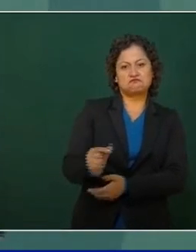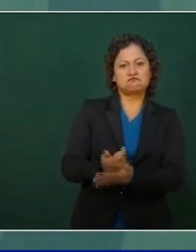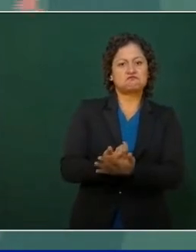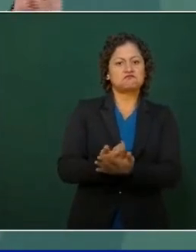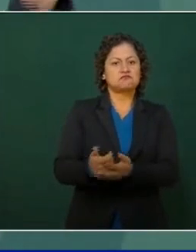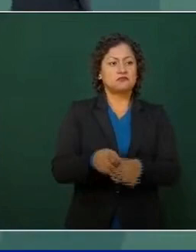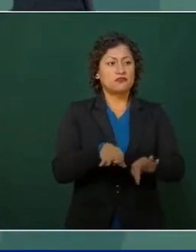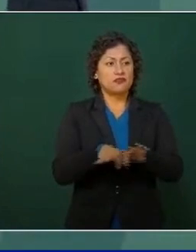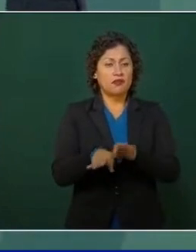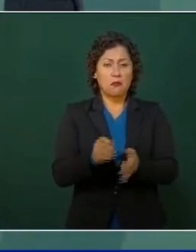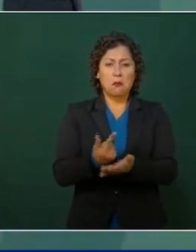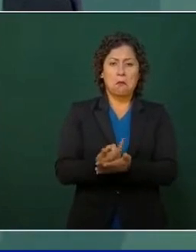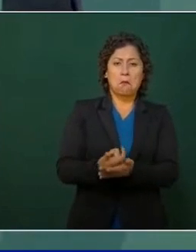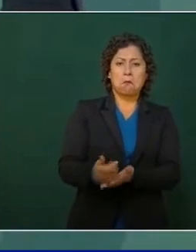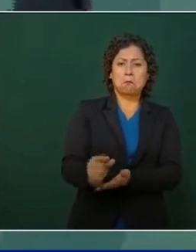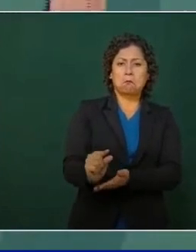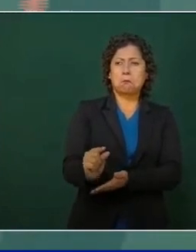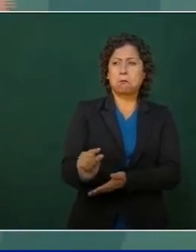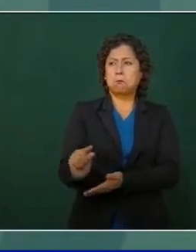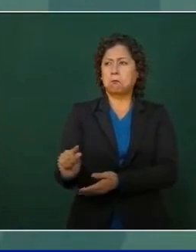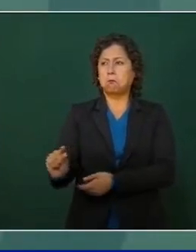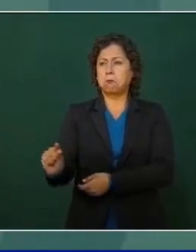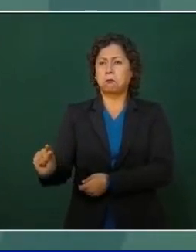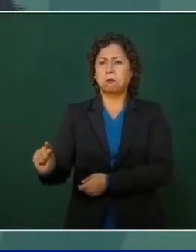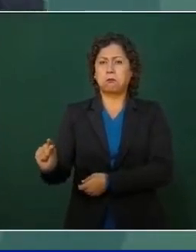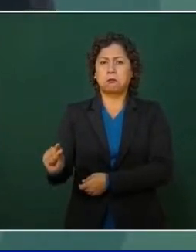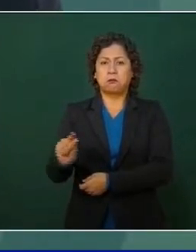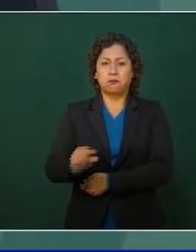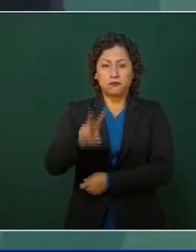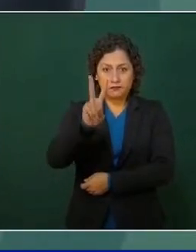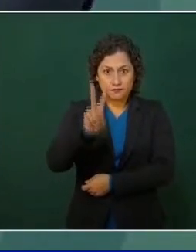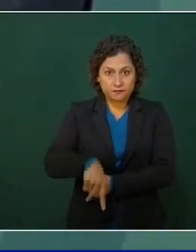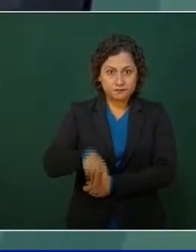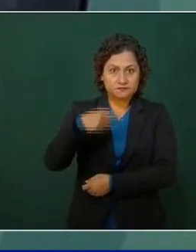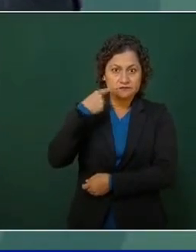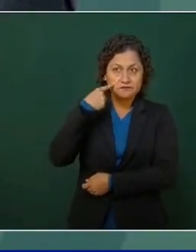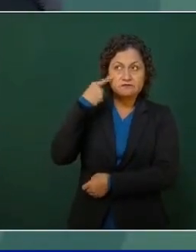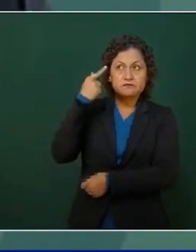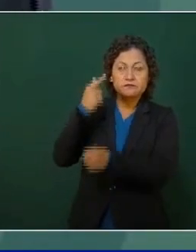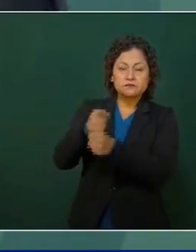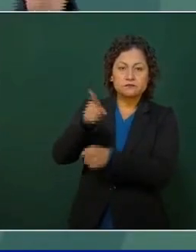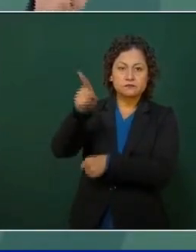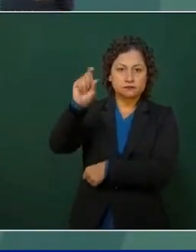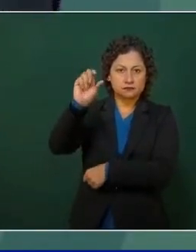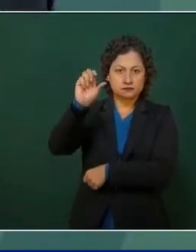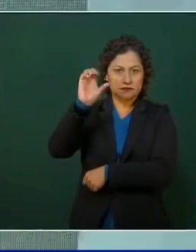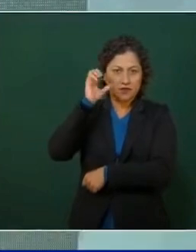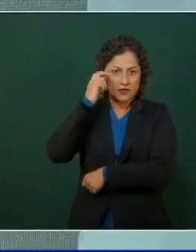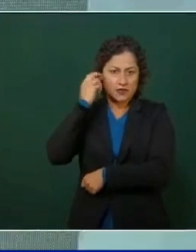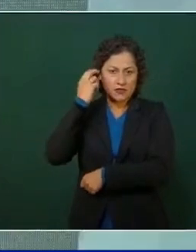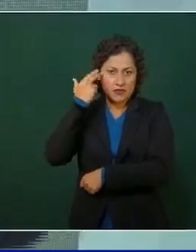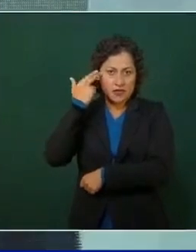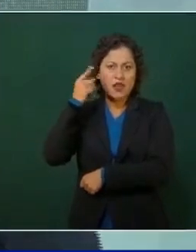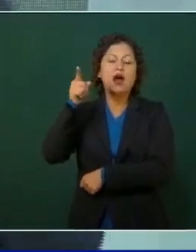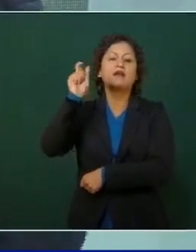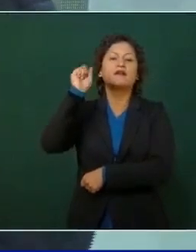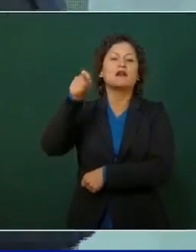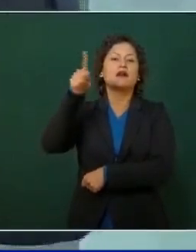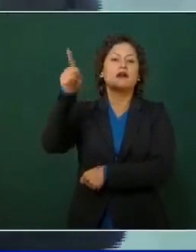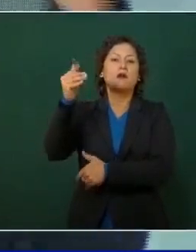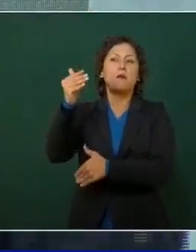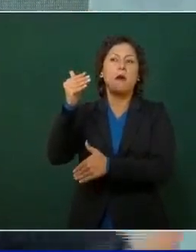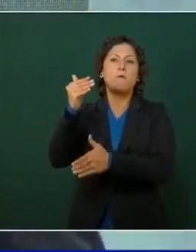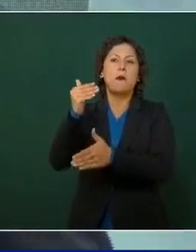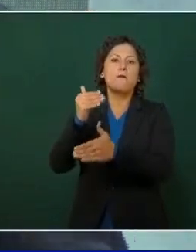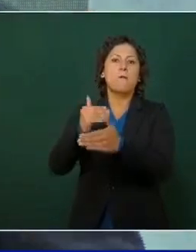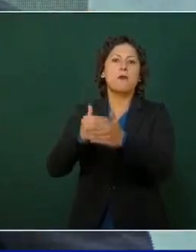al grado de que se empezó a hablar de que China avanzaba porque tenían como ventaja comparativa que